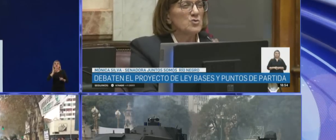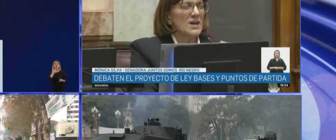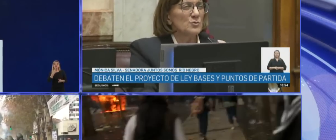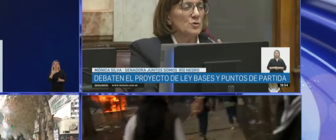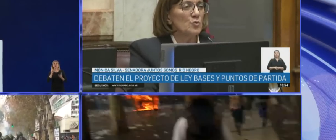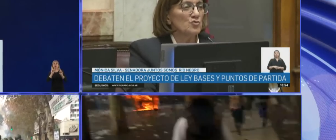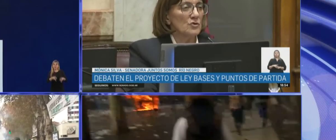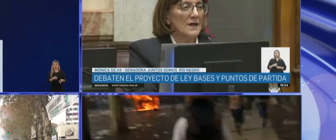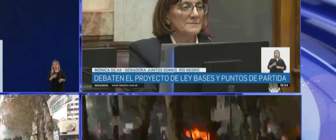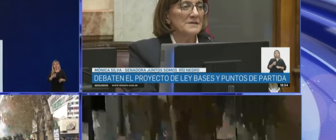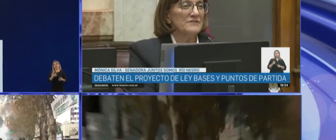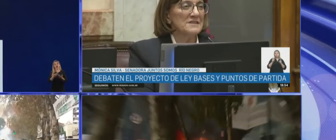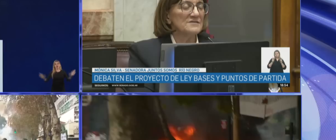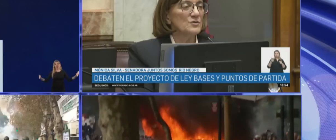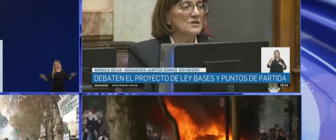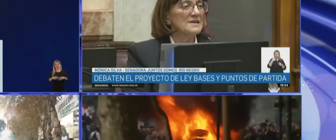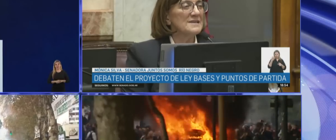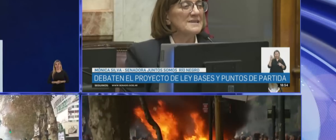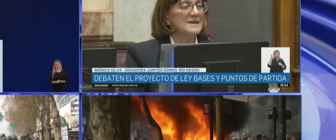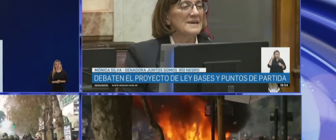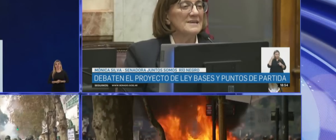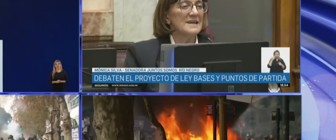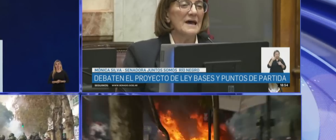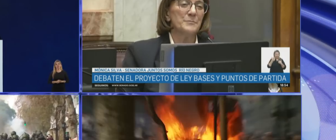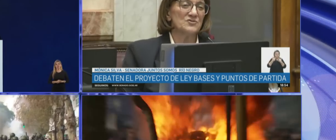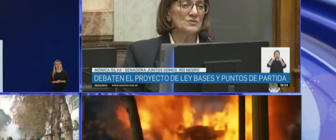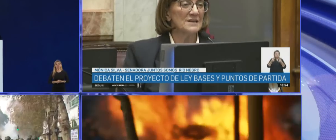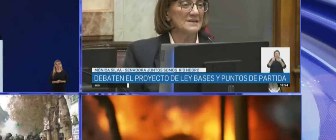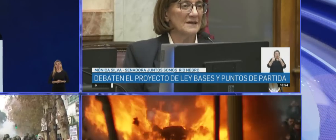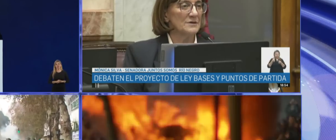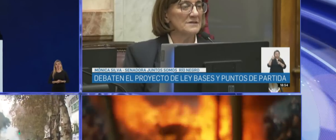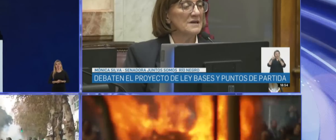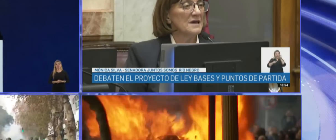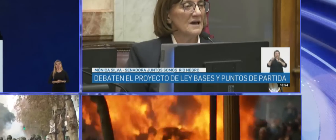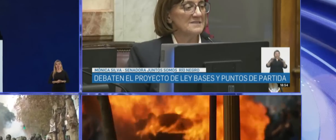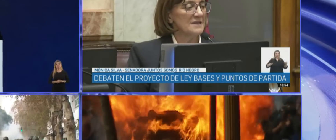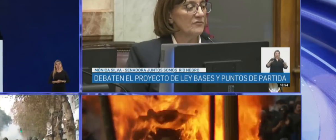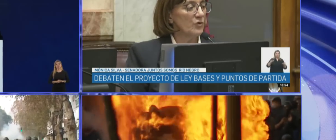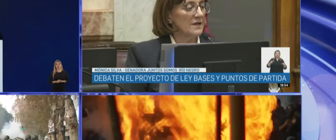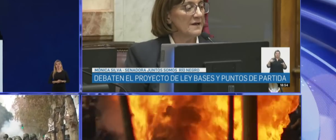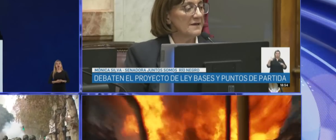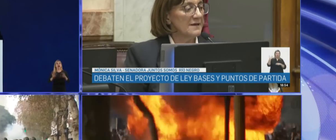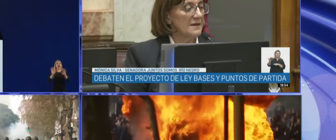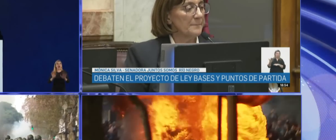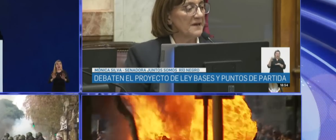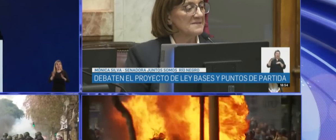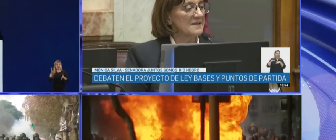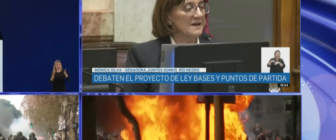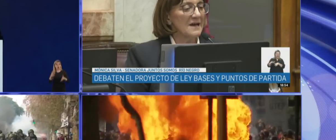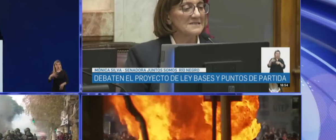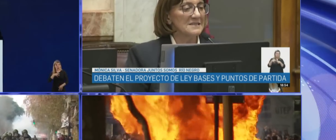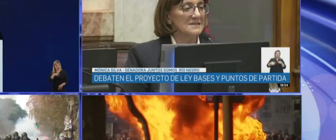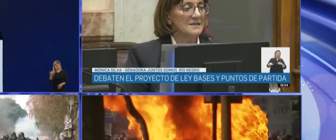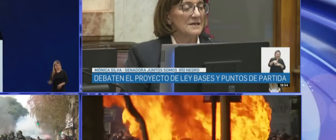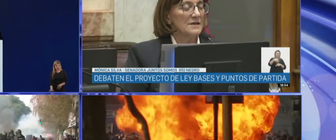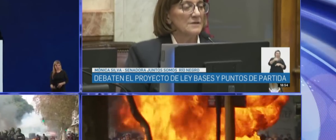definitivamente ahí sí abrir el cepo. En ese contexto también estamos confiados porque hoy, entre lo